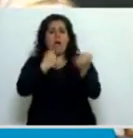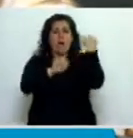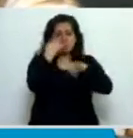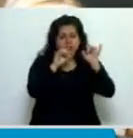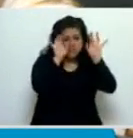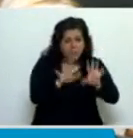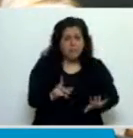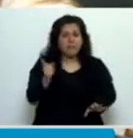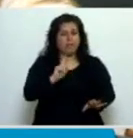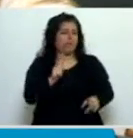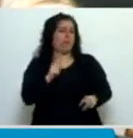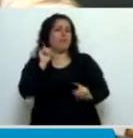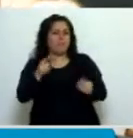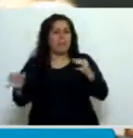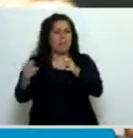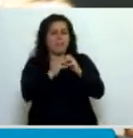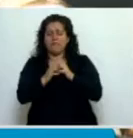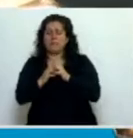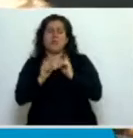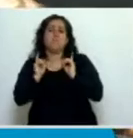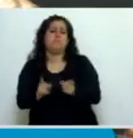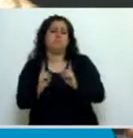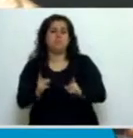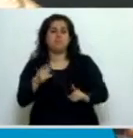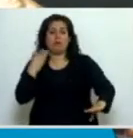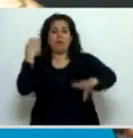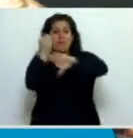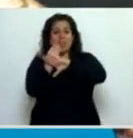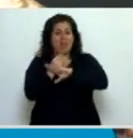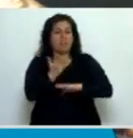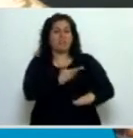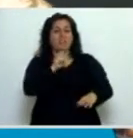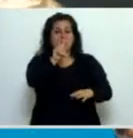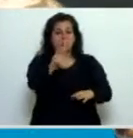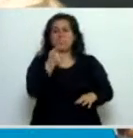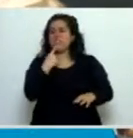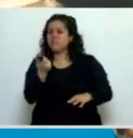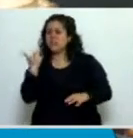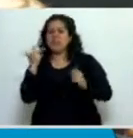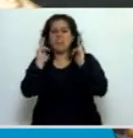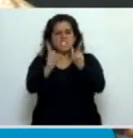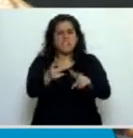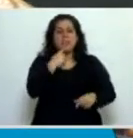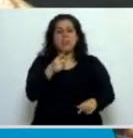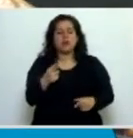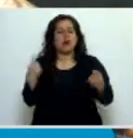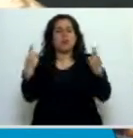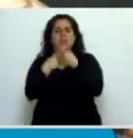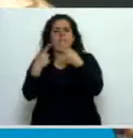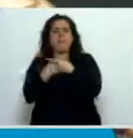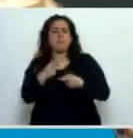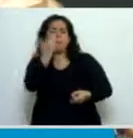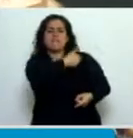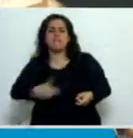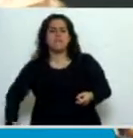está trabando la posibilidad de un debate. De la misma manera que el candidato oficialista acaba de informar que se niega al debate presidencial. No